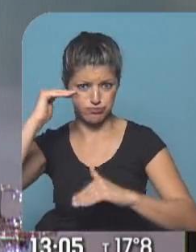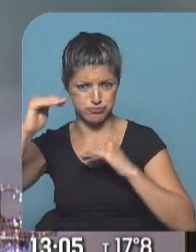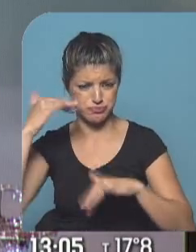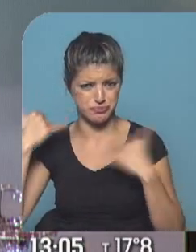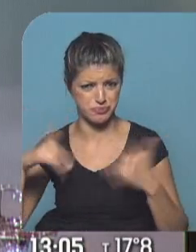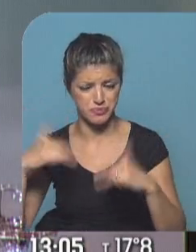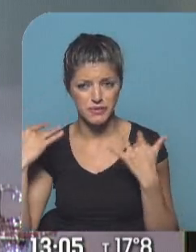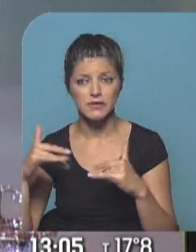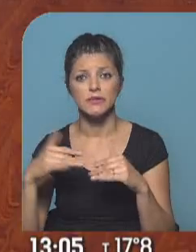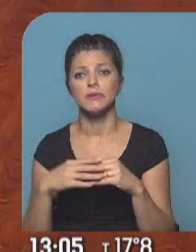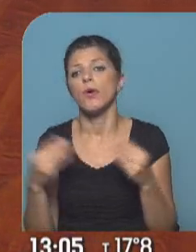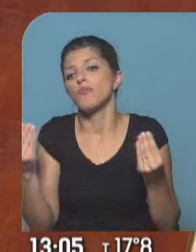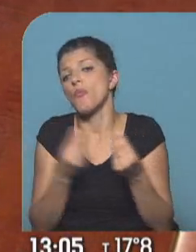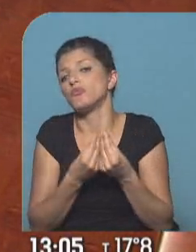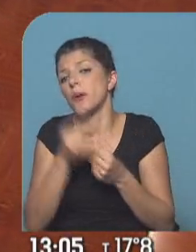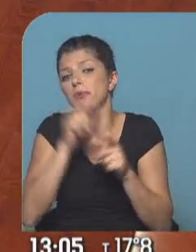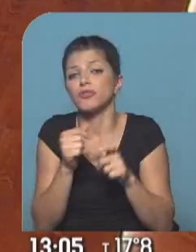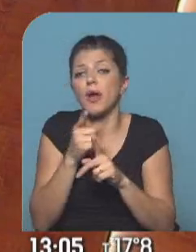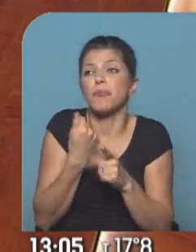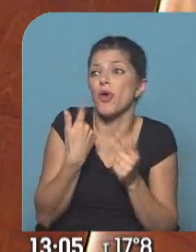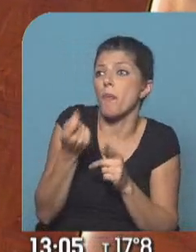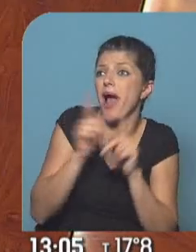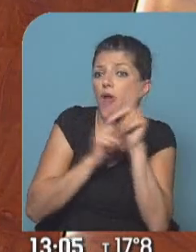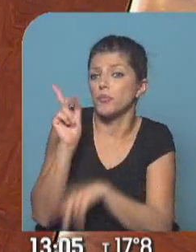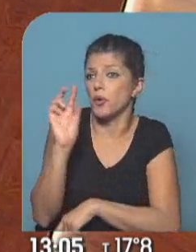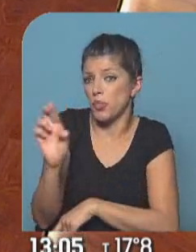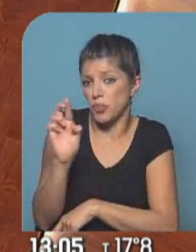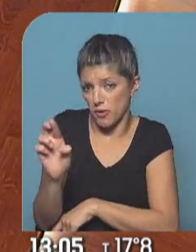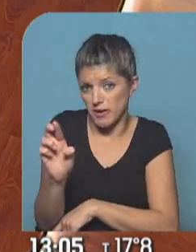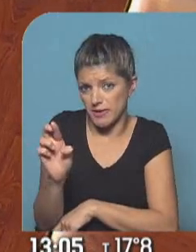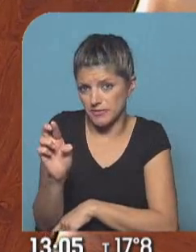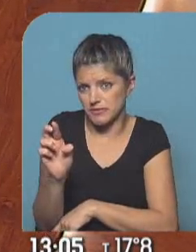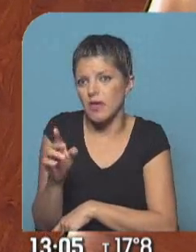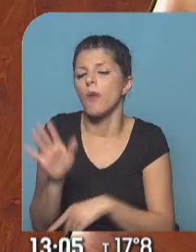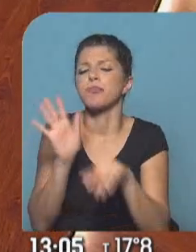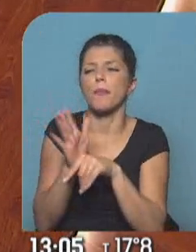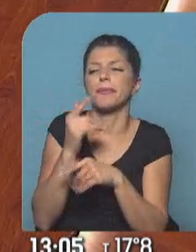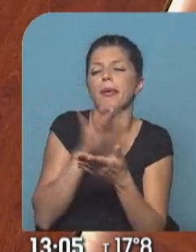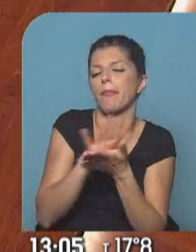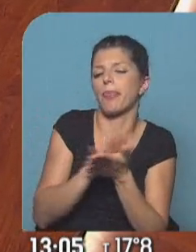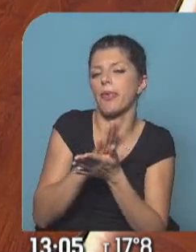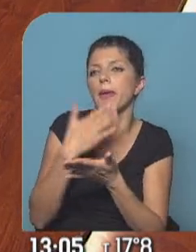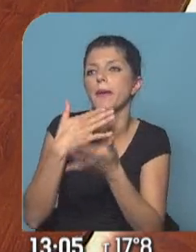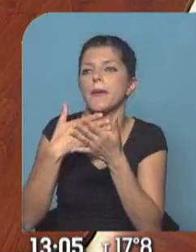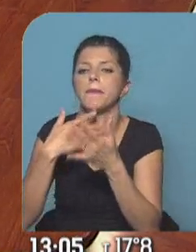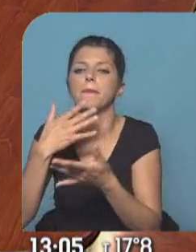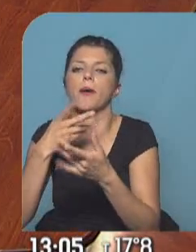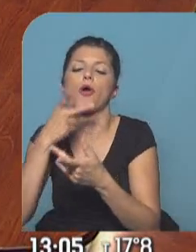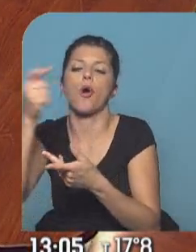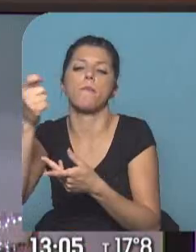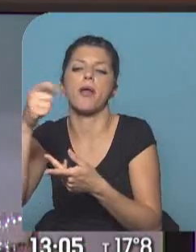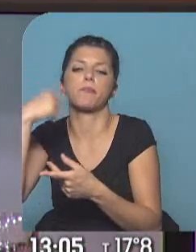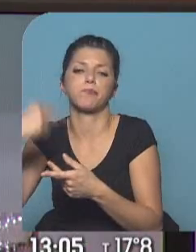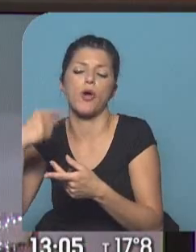hay muchos que logran conseguir dólares oficiales fingiendo importaciones de productos básicos que después no se hacen.